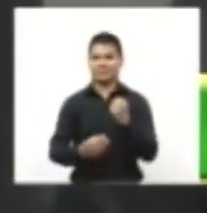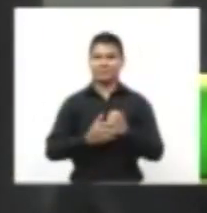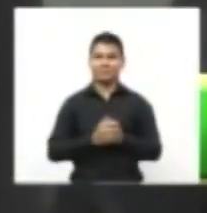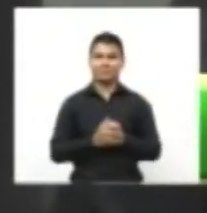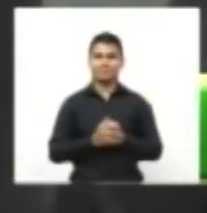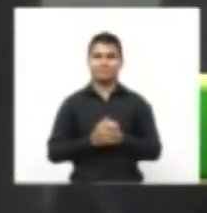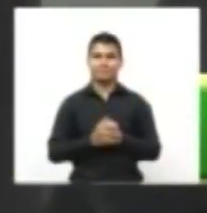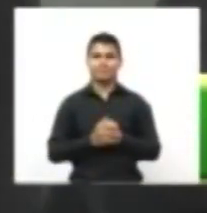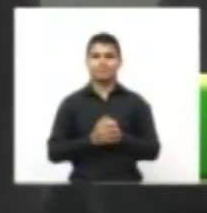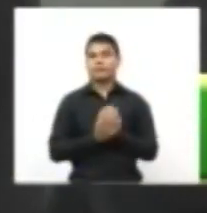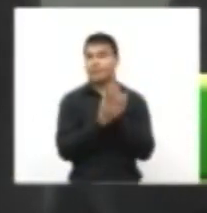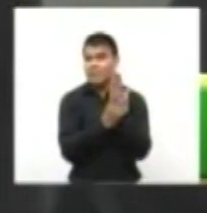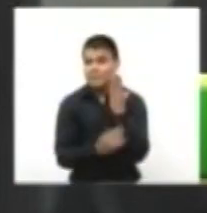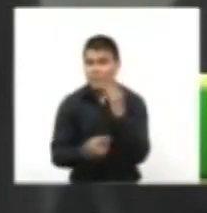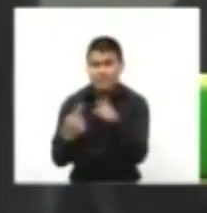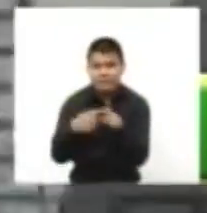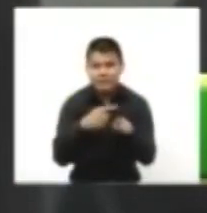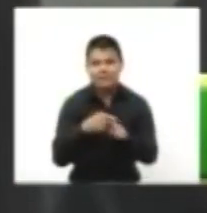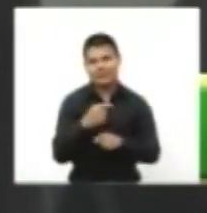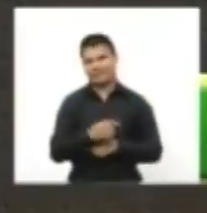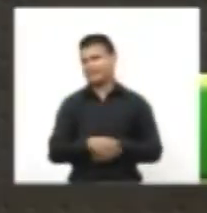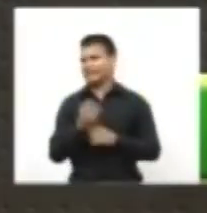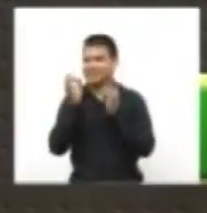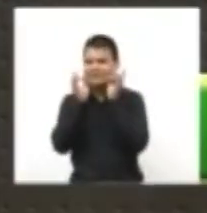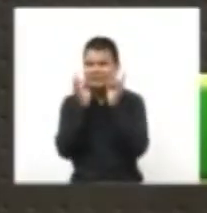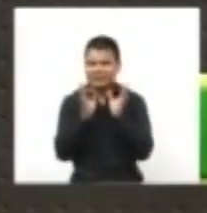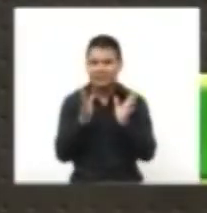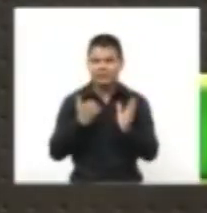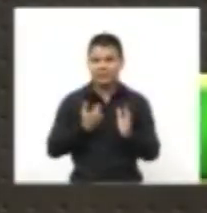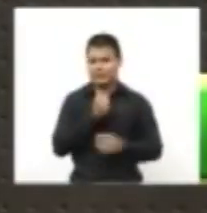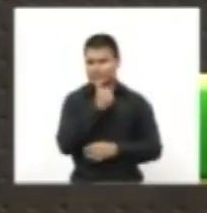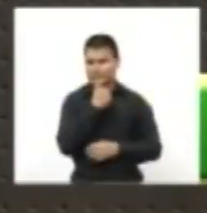menciona que en el país los impuestos deben ser progresivos, y